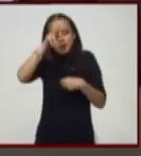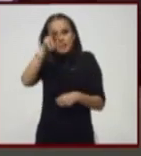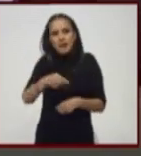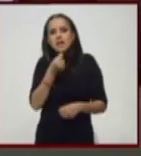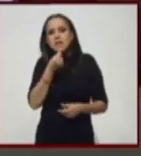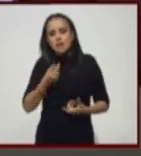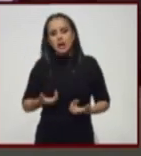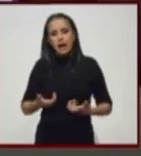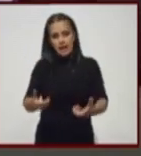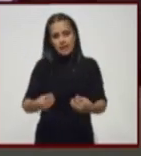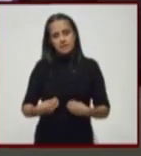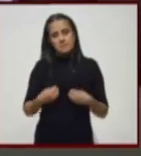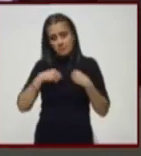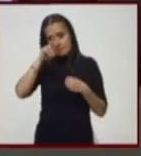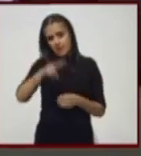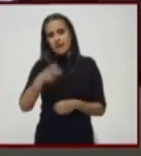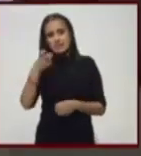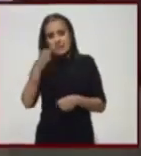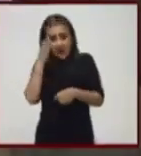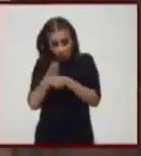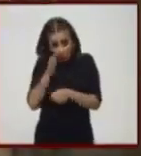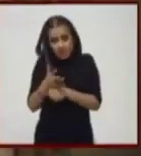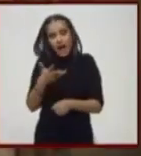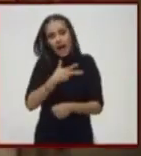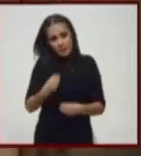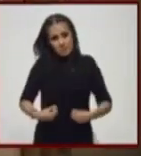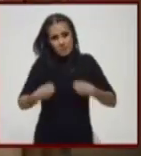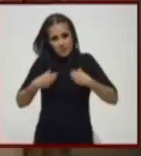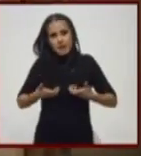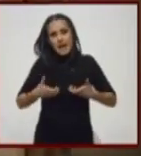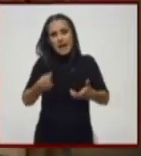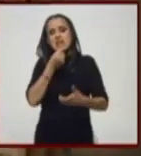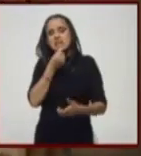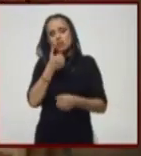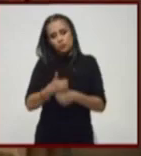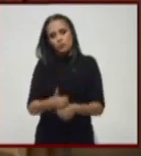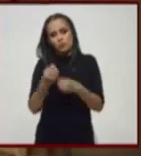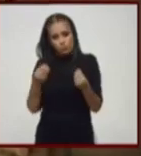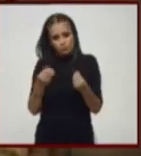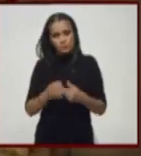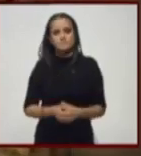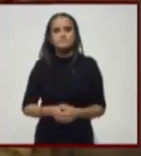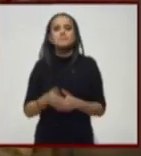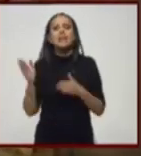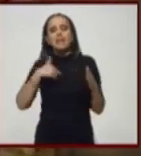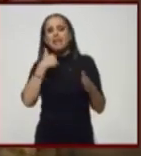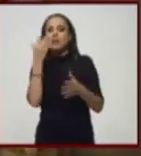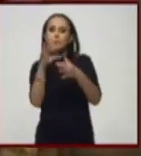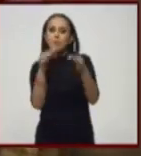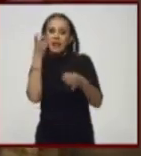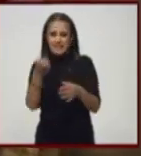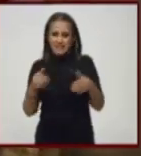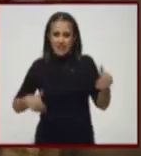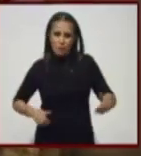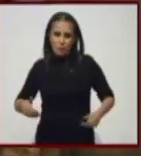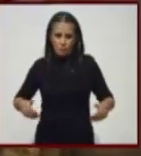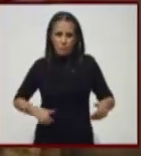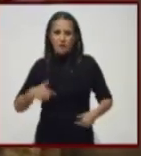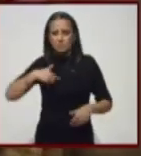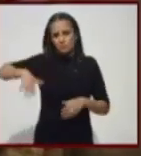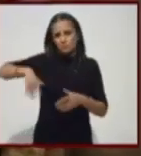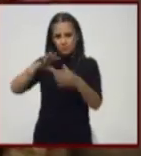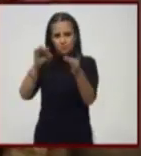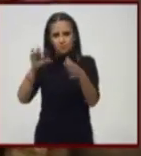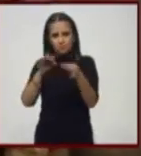pues sigue siendo también un tema hoy por hoy de todos los días y que yo javier permíteme te comento a partir de esta obra ahora que te comentaba